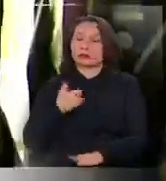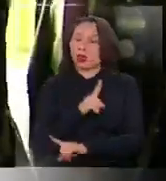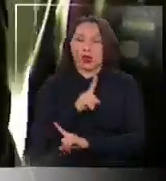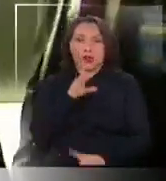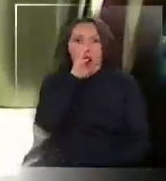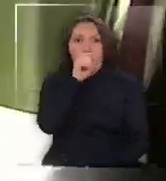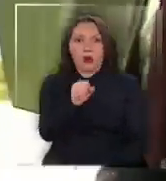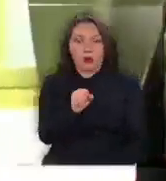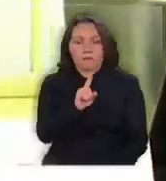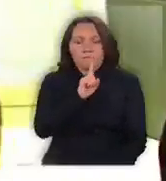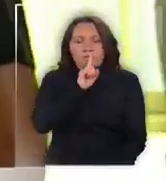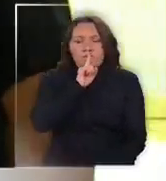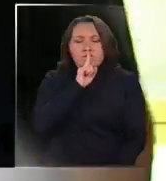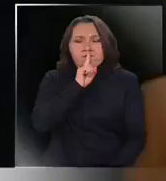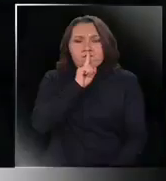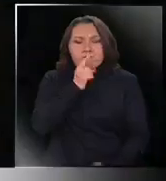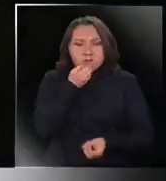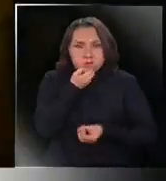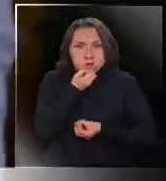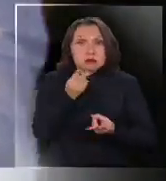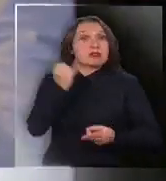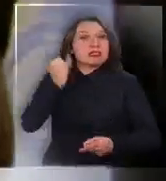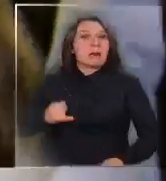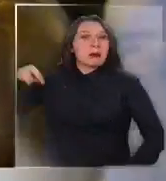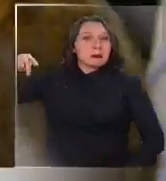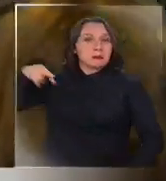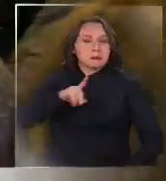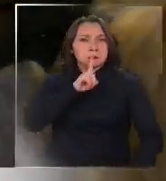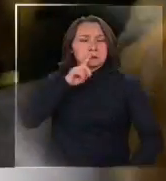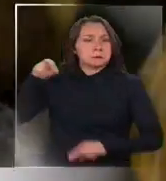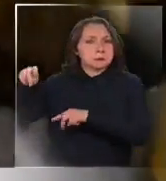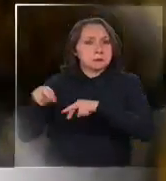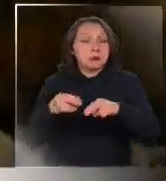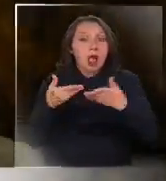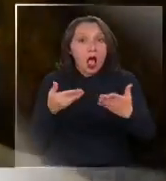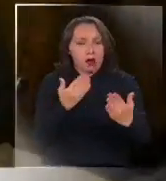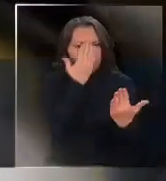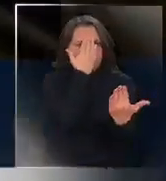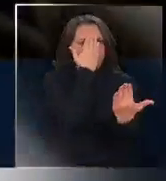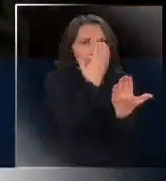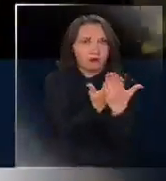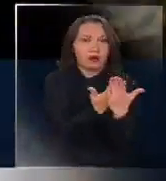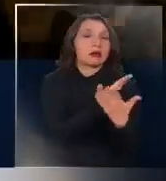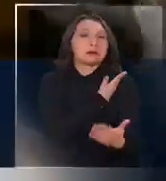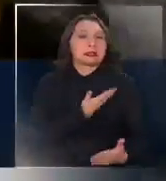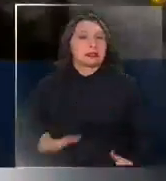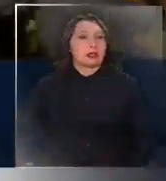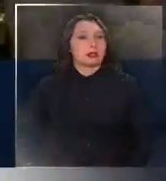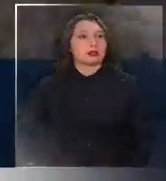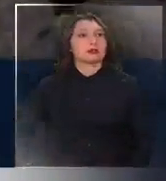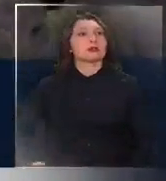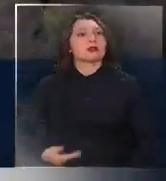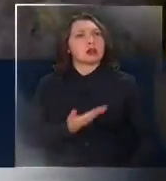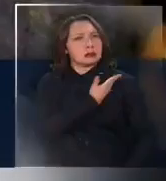y rompieron el silencio habitual de los pasillos del Capitolio para enfrentar al presidente.